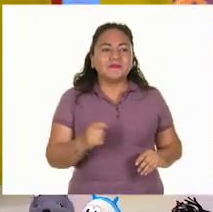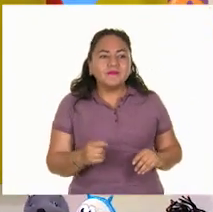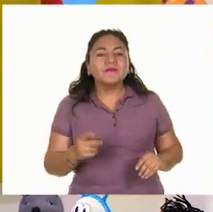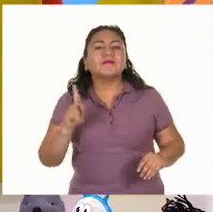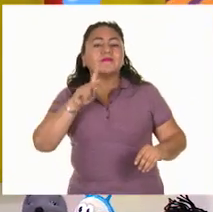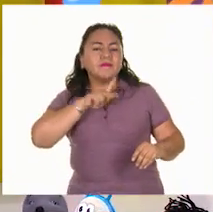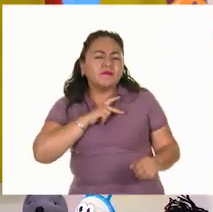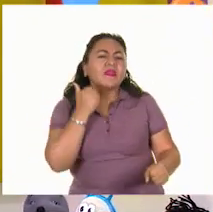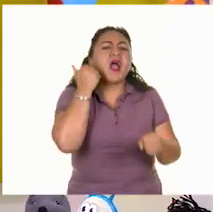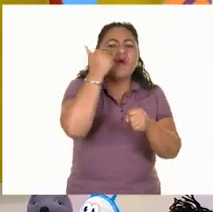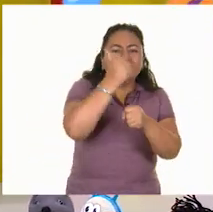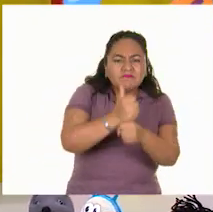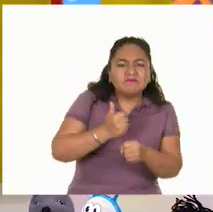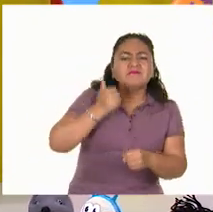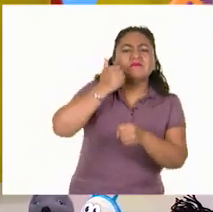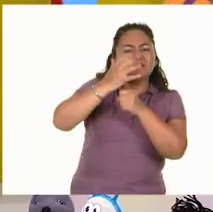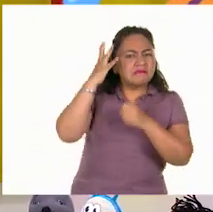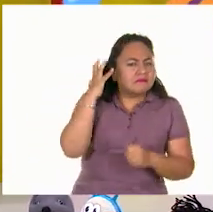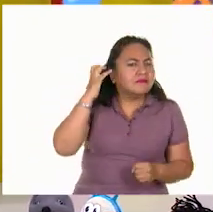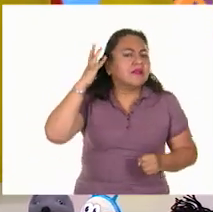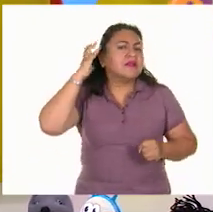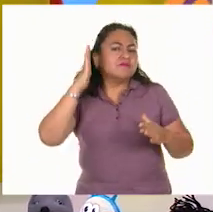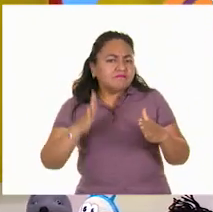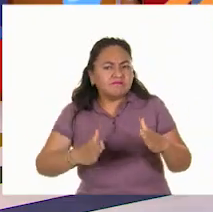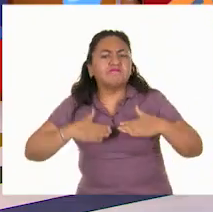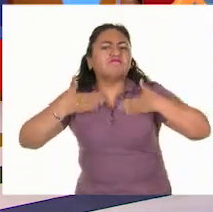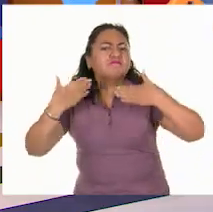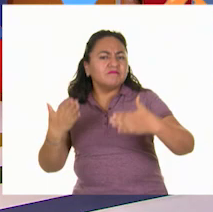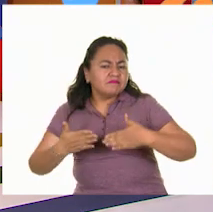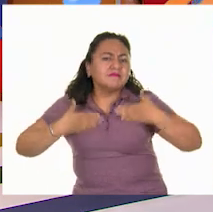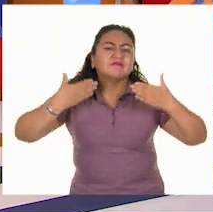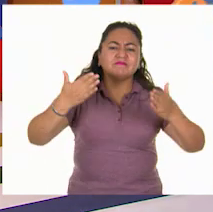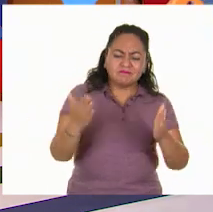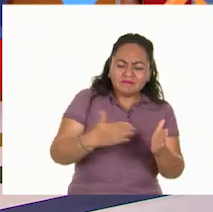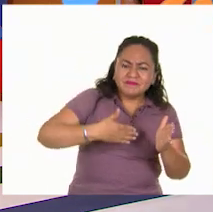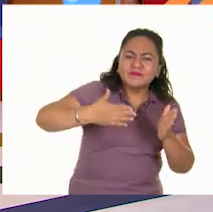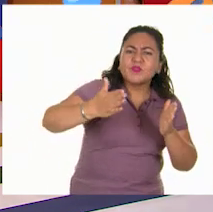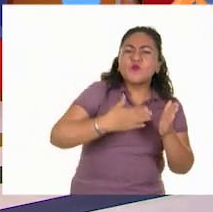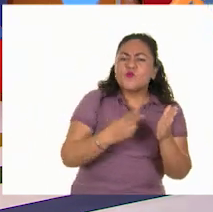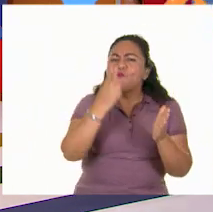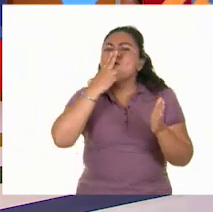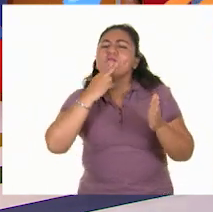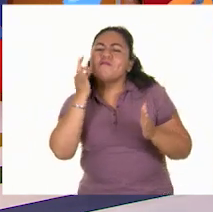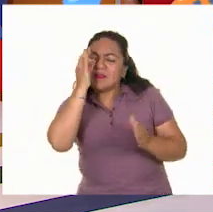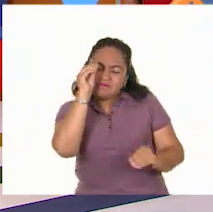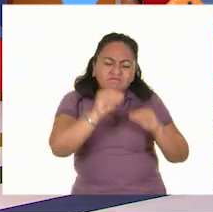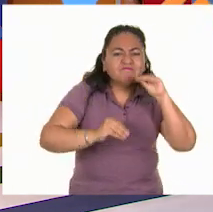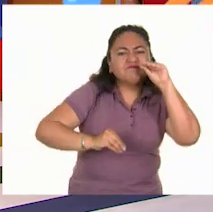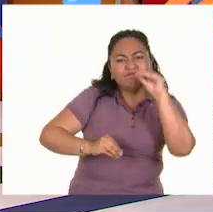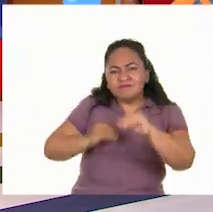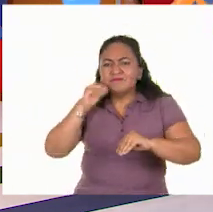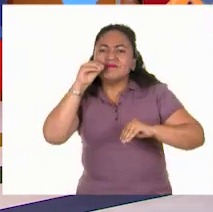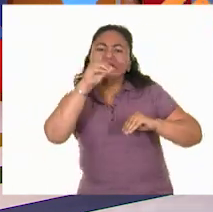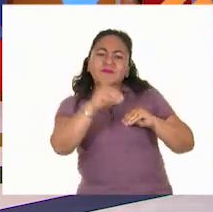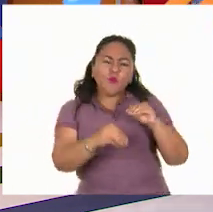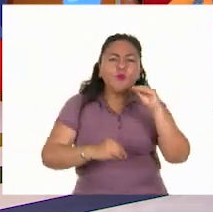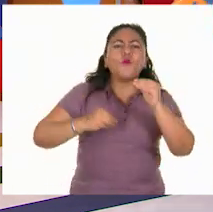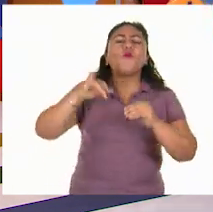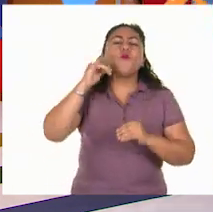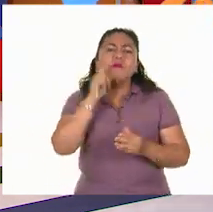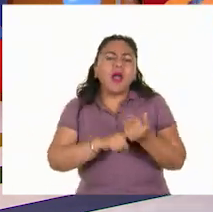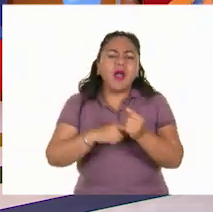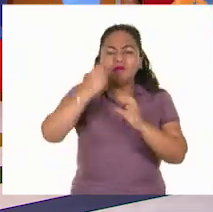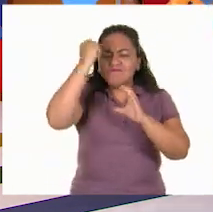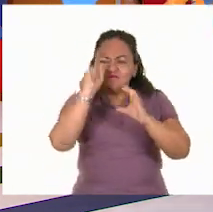Mi abuelita Tencha confiesa que hace ricos postres de fresa, que le gusta el jugo de